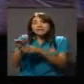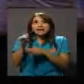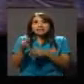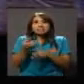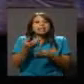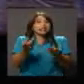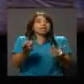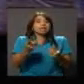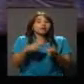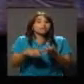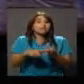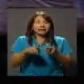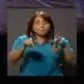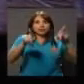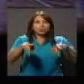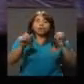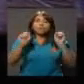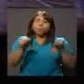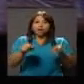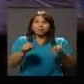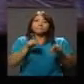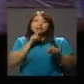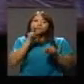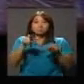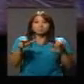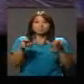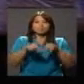que el muchacho pueda salir a trabajar.